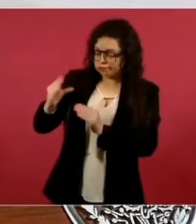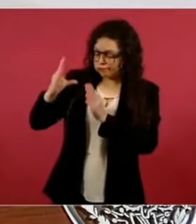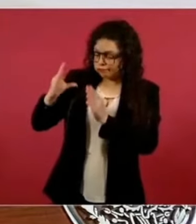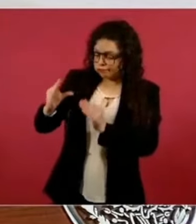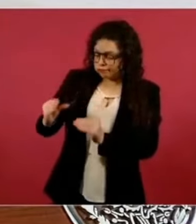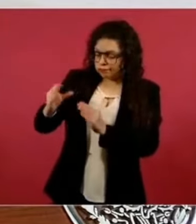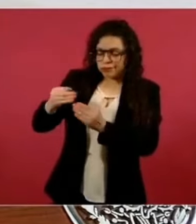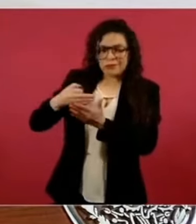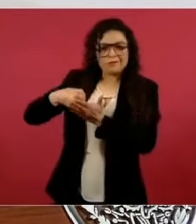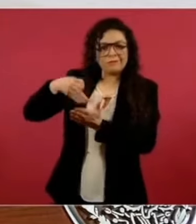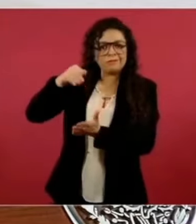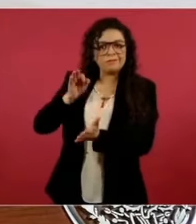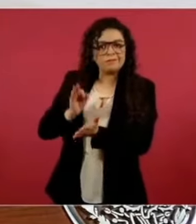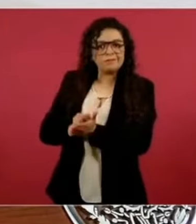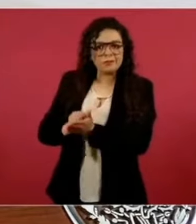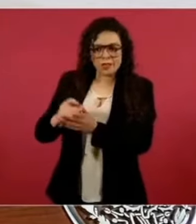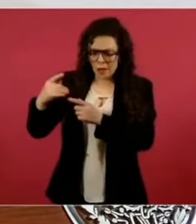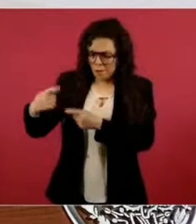los antiguos